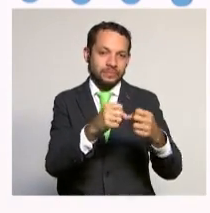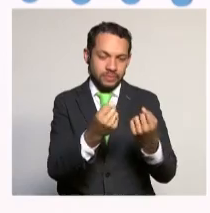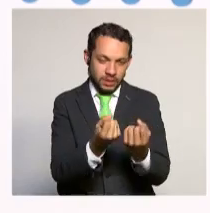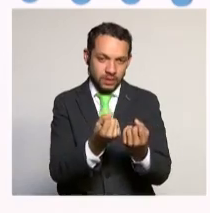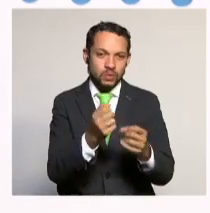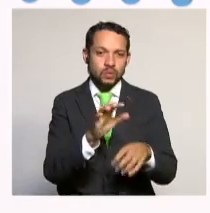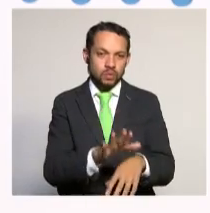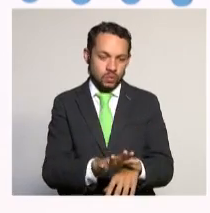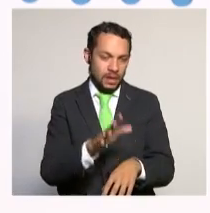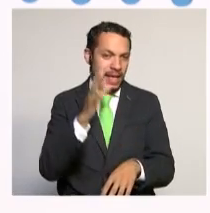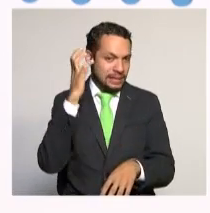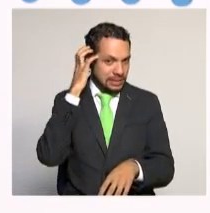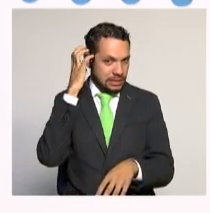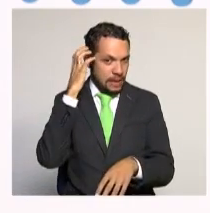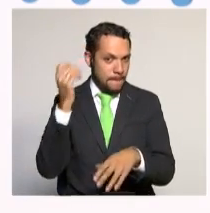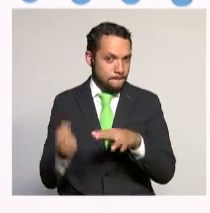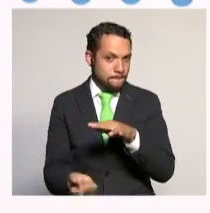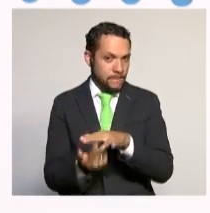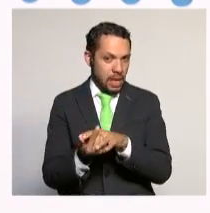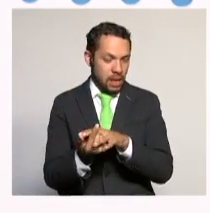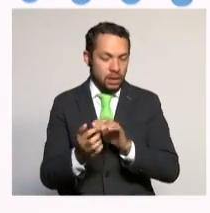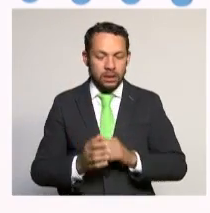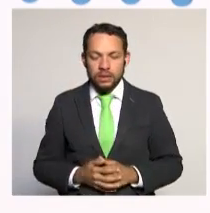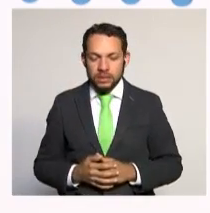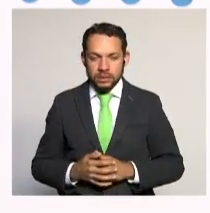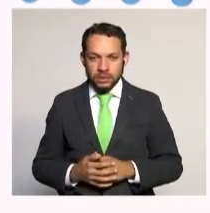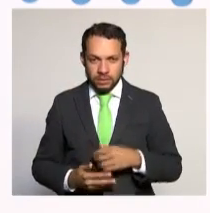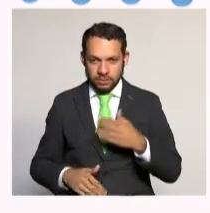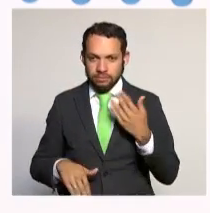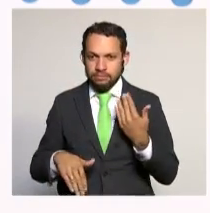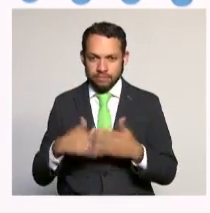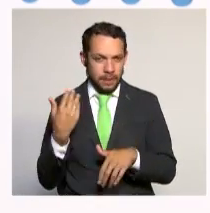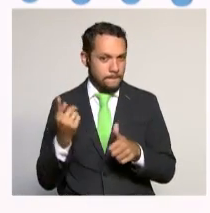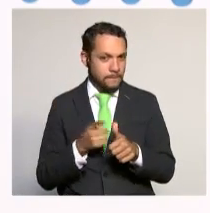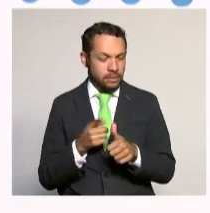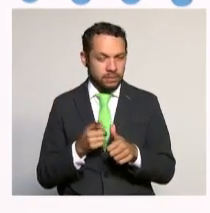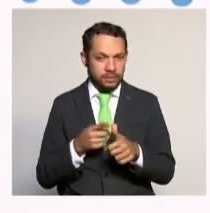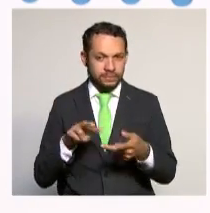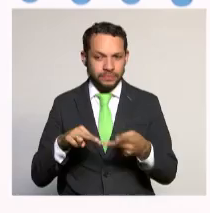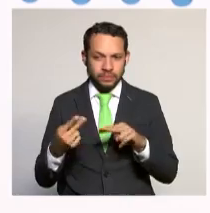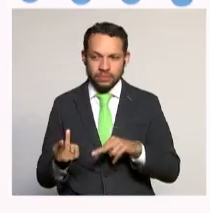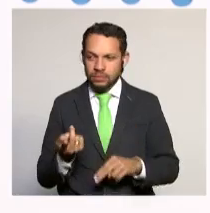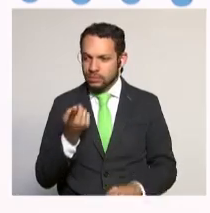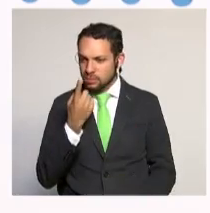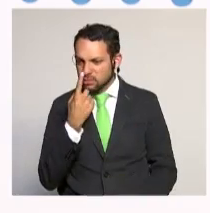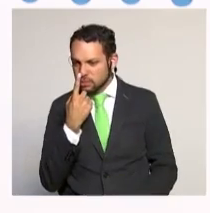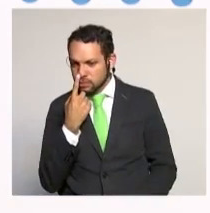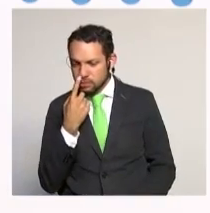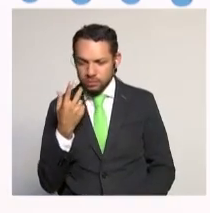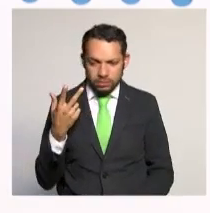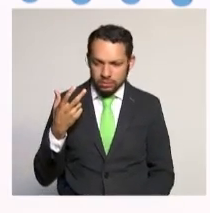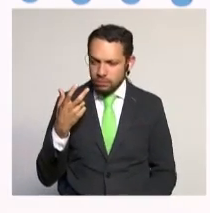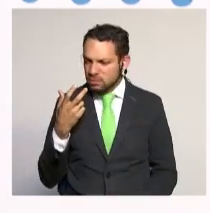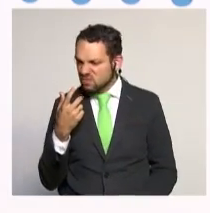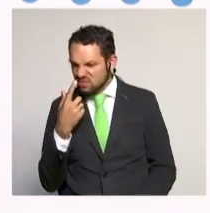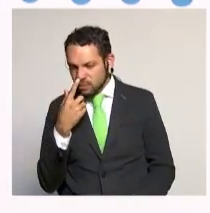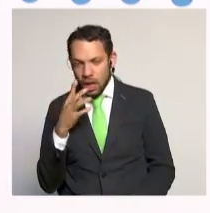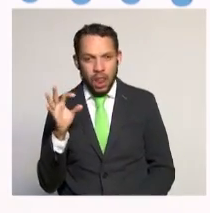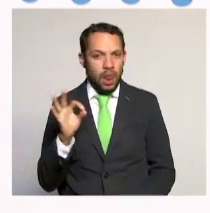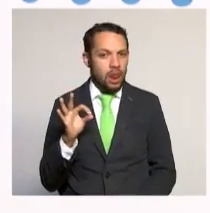aseveración de que la enfermedad está iniciando. Entonces, casi que lo inicial es alteración del olor. Pero es que hay una parte del